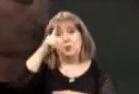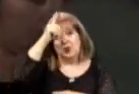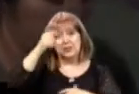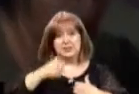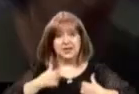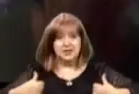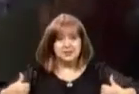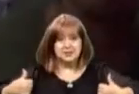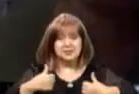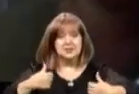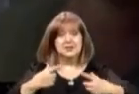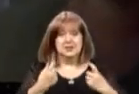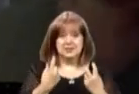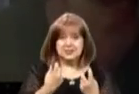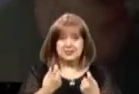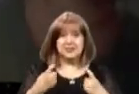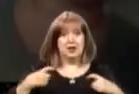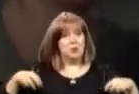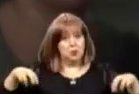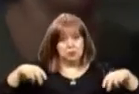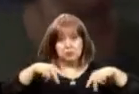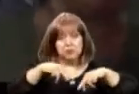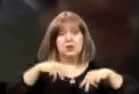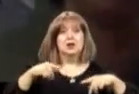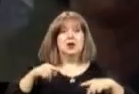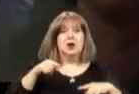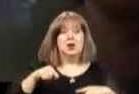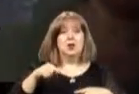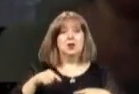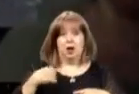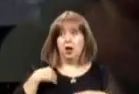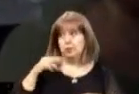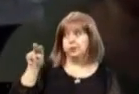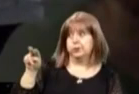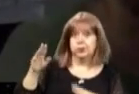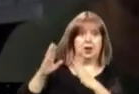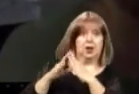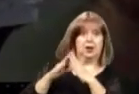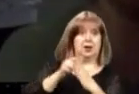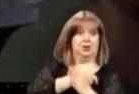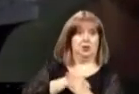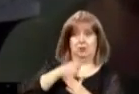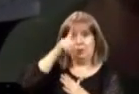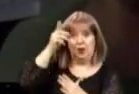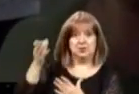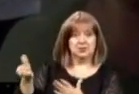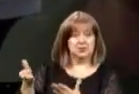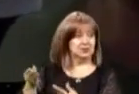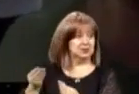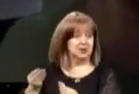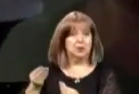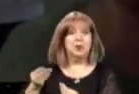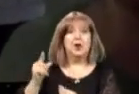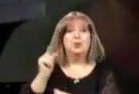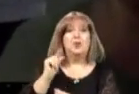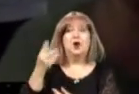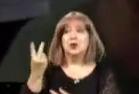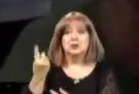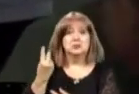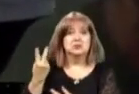zona. Si bien hoy día se encuentran varios, es lo que yo le preguntaba a ellos. Acá hay muy pocos